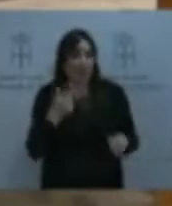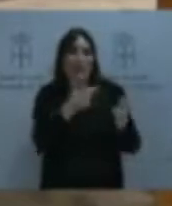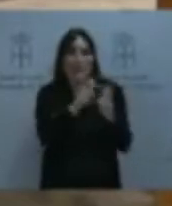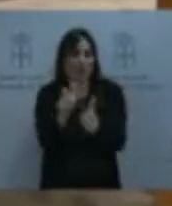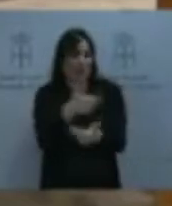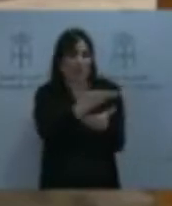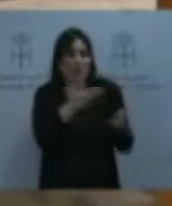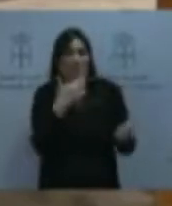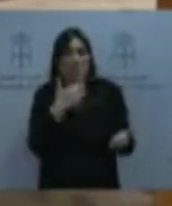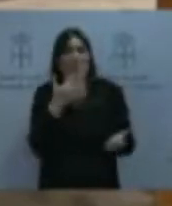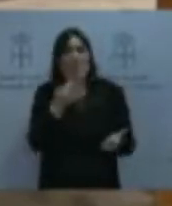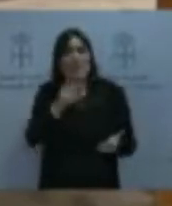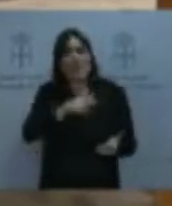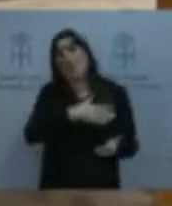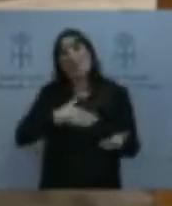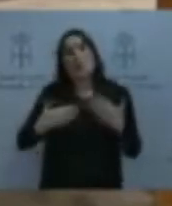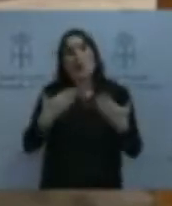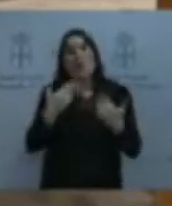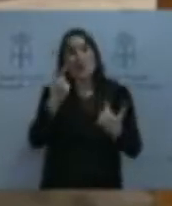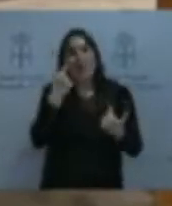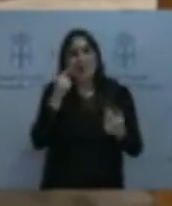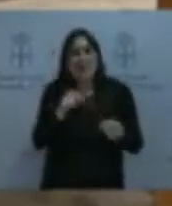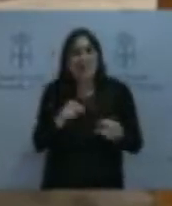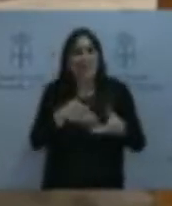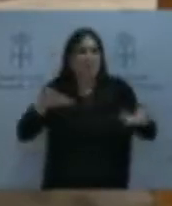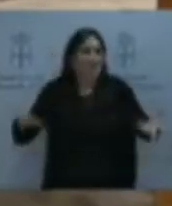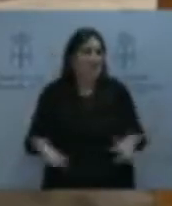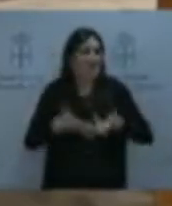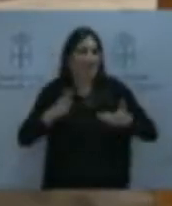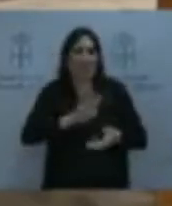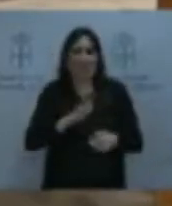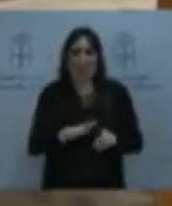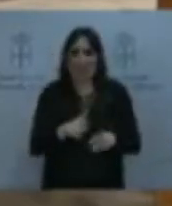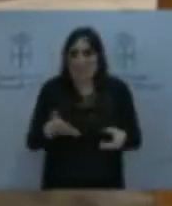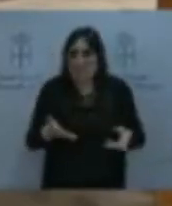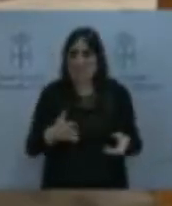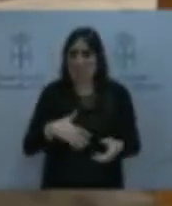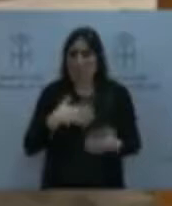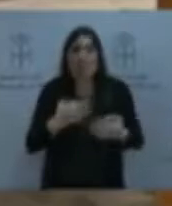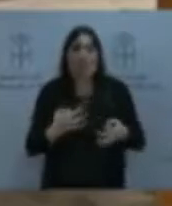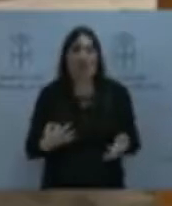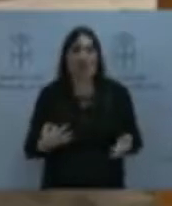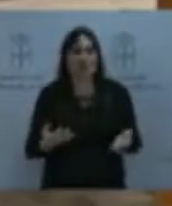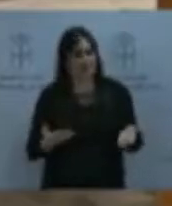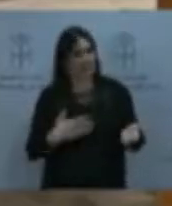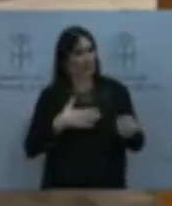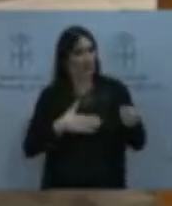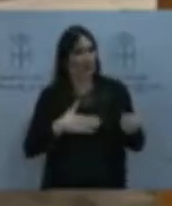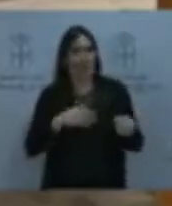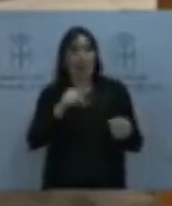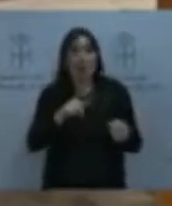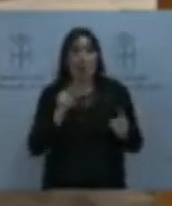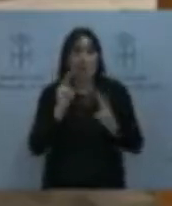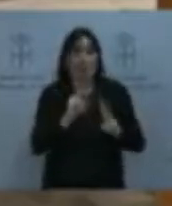se banalice esto, se sientan cómodos para decir este tipo de cosas. Y yo ahí creo que la izquierda divina ha contribuido en buena medida a esto.